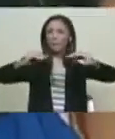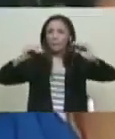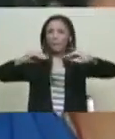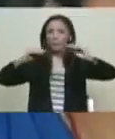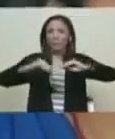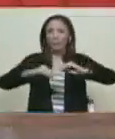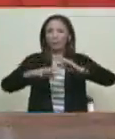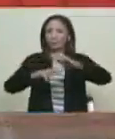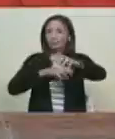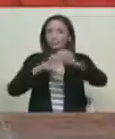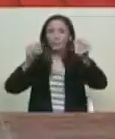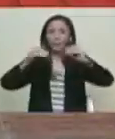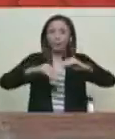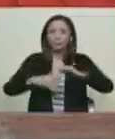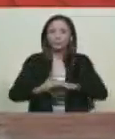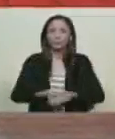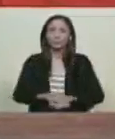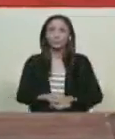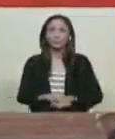más, compañero.